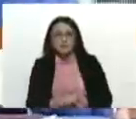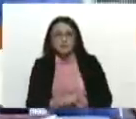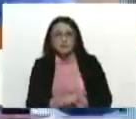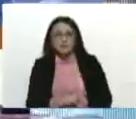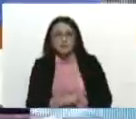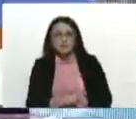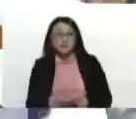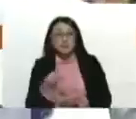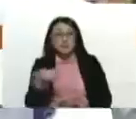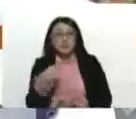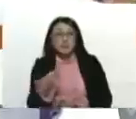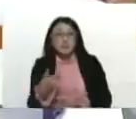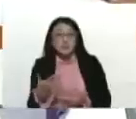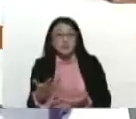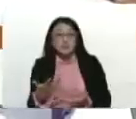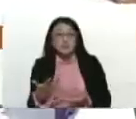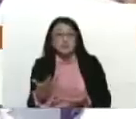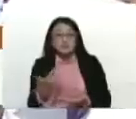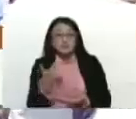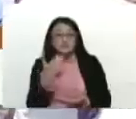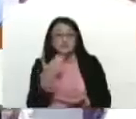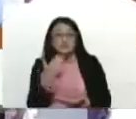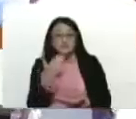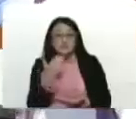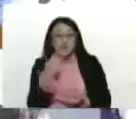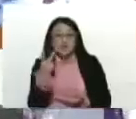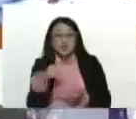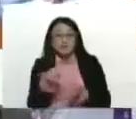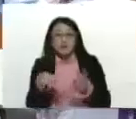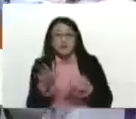después de ya 2014